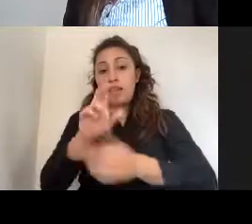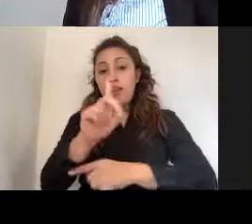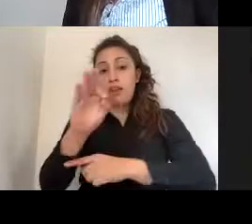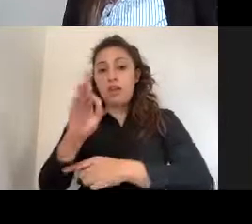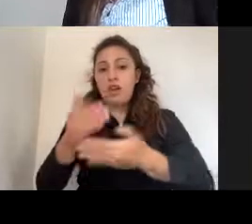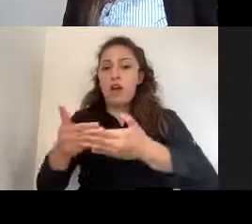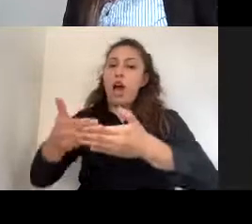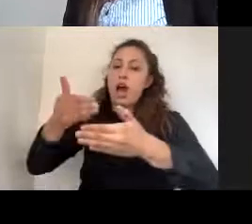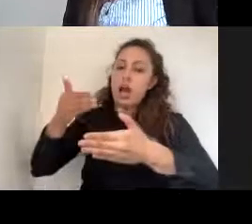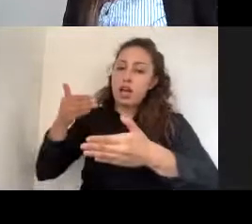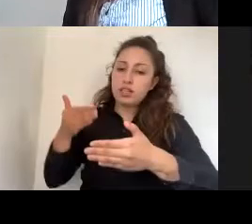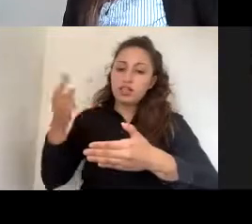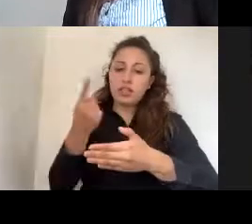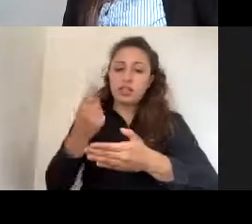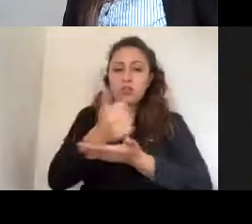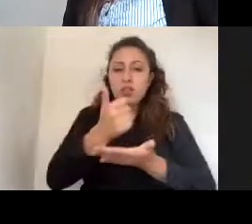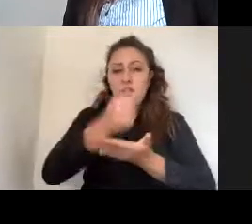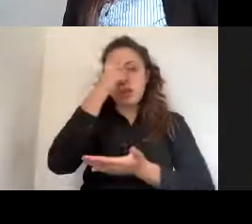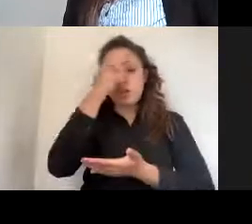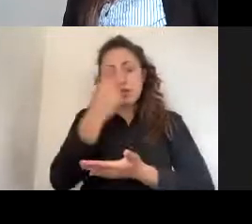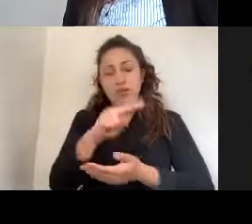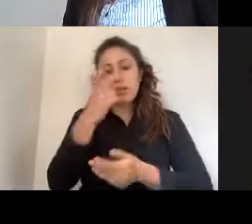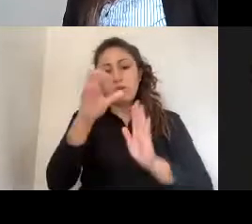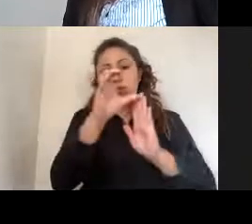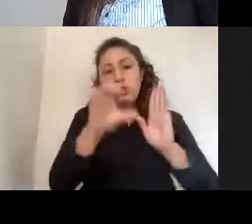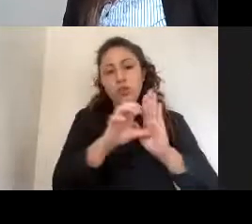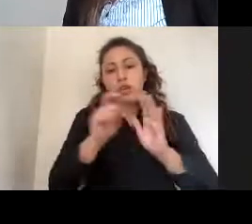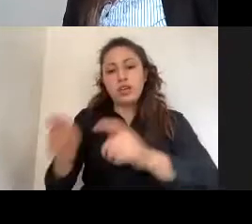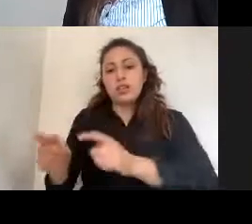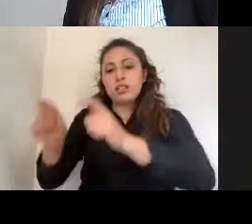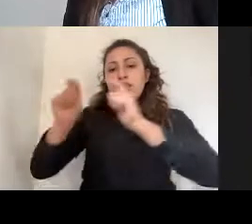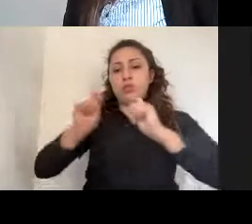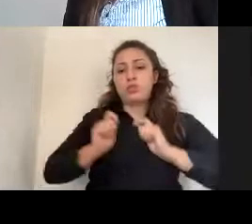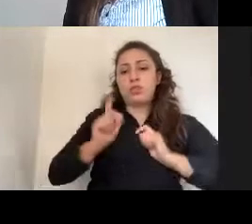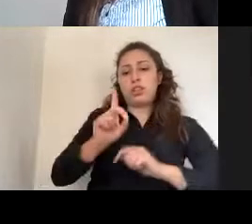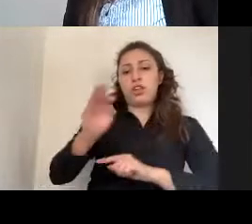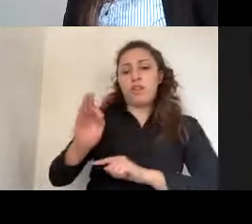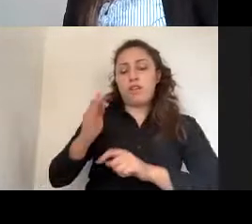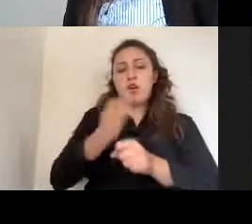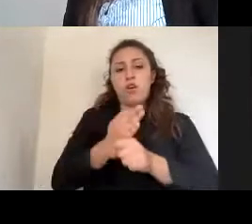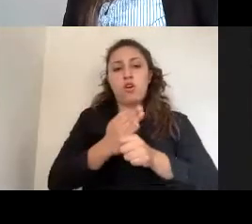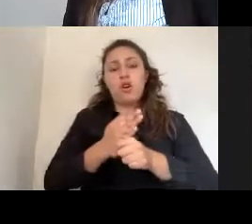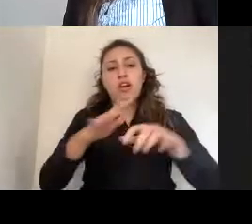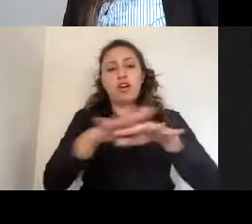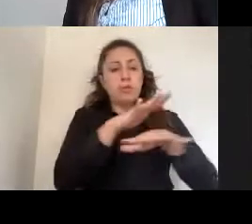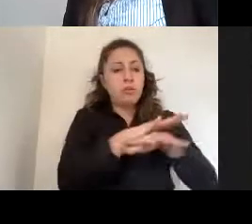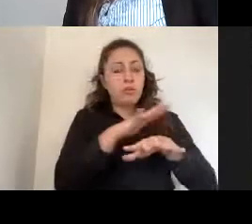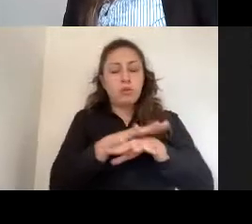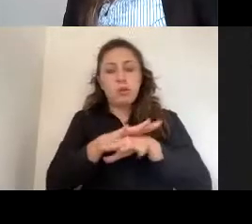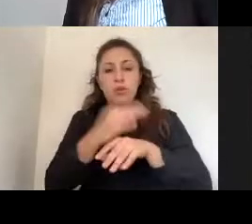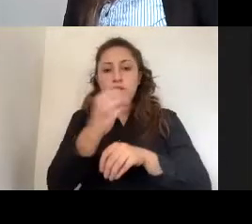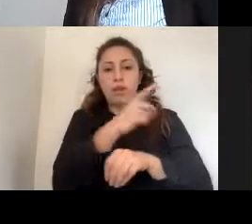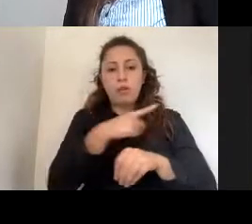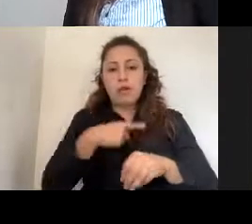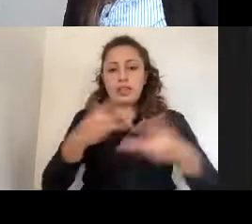es un código, como ustedes bien saben, pues es un código que heredamos de una estructura administrativa, y antes de